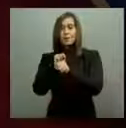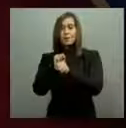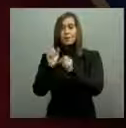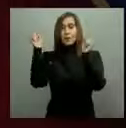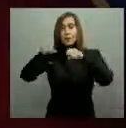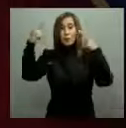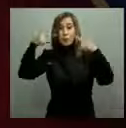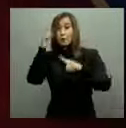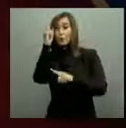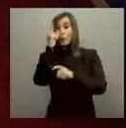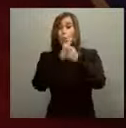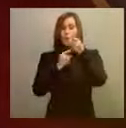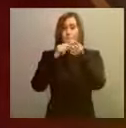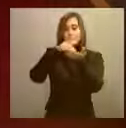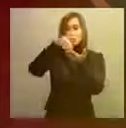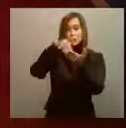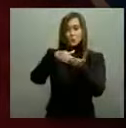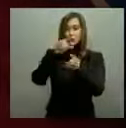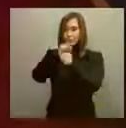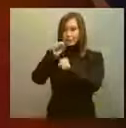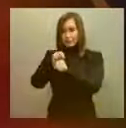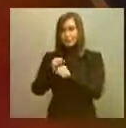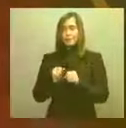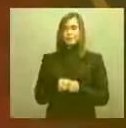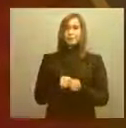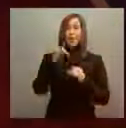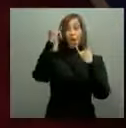hemos recuperado